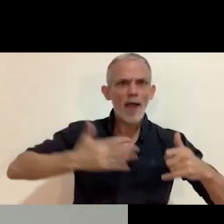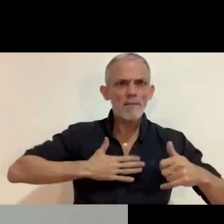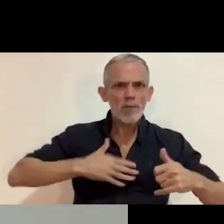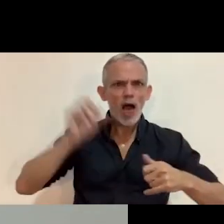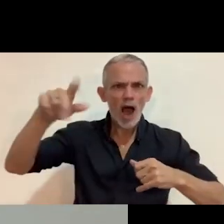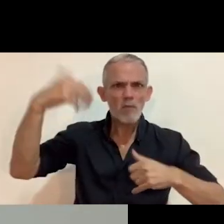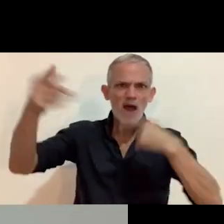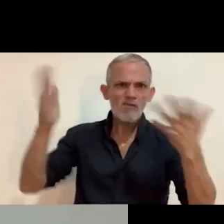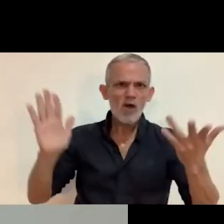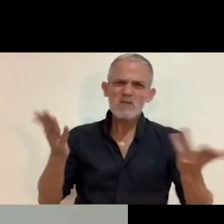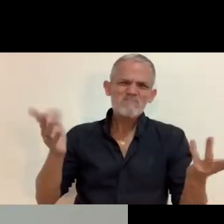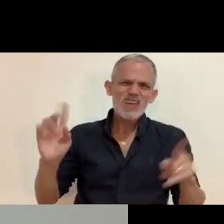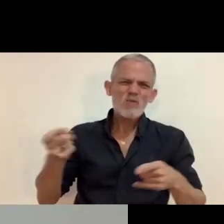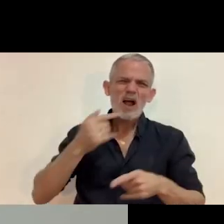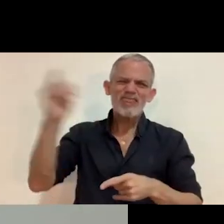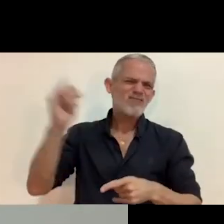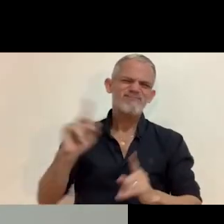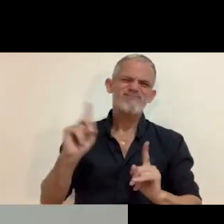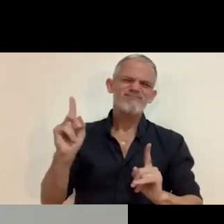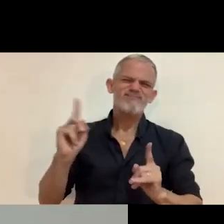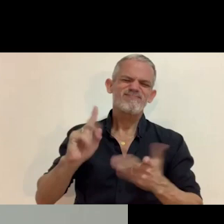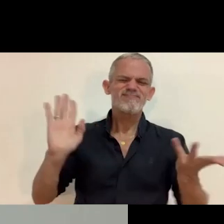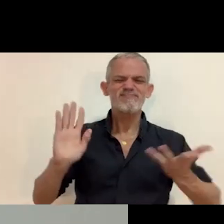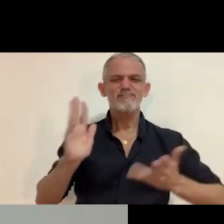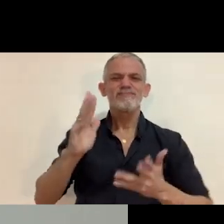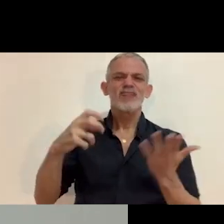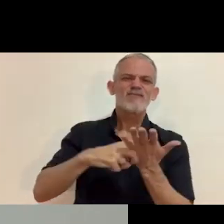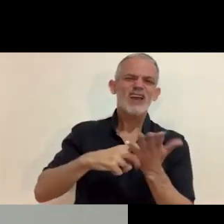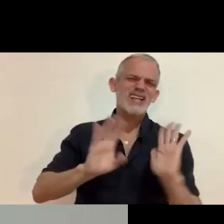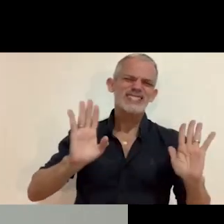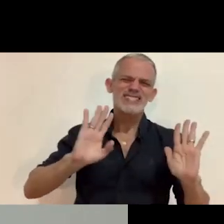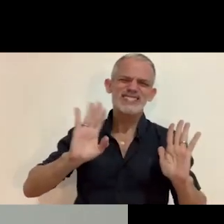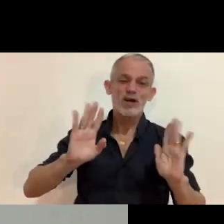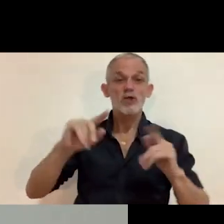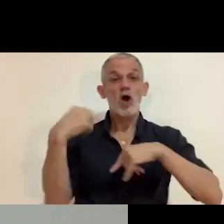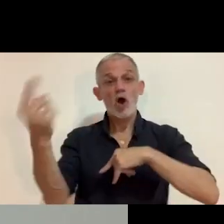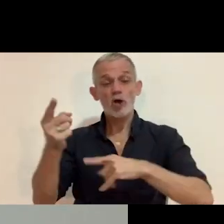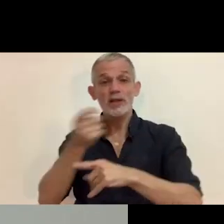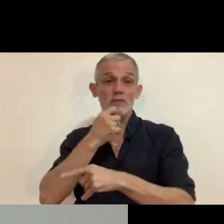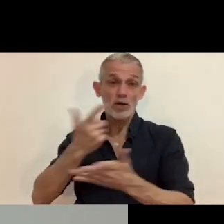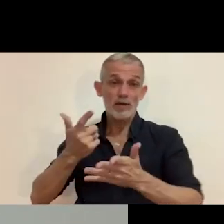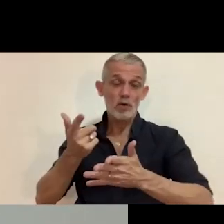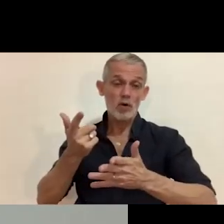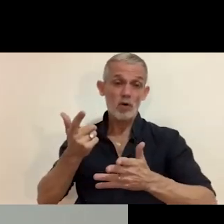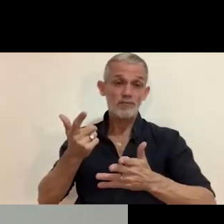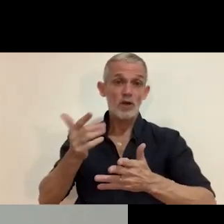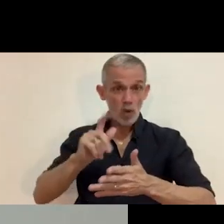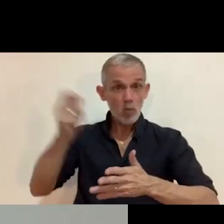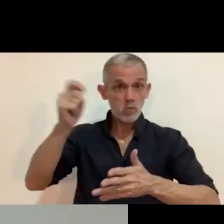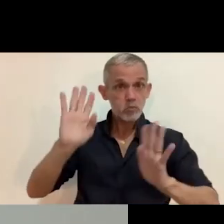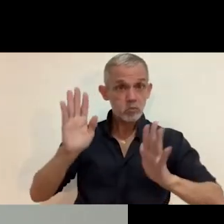se desestima la denuncia o se rechaza el requerimiento fiscal de instrucción, y hay otras causas que se han